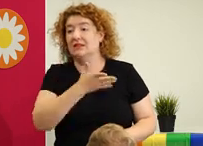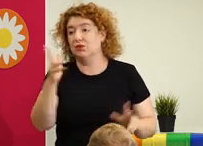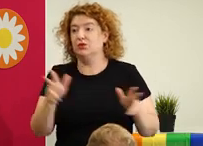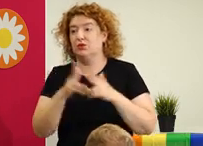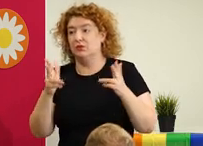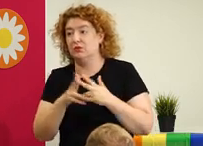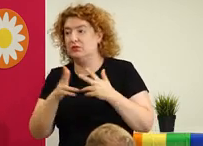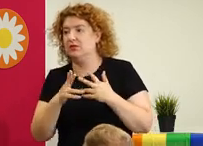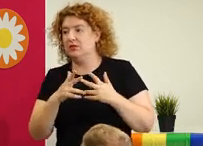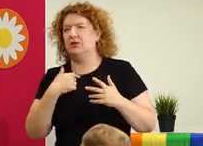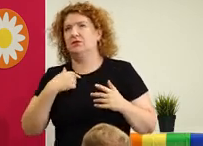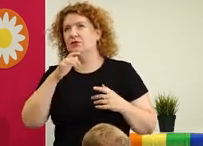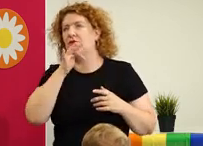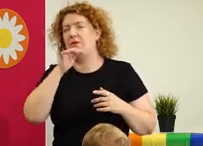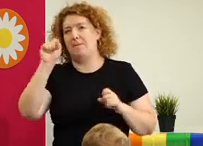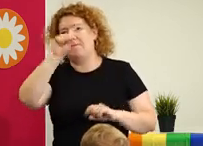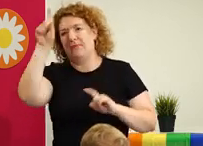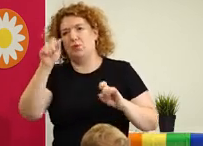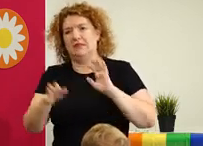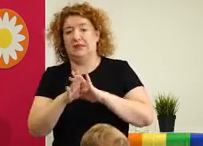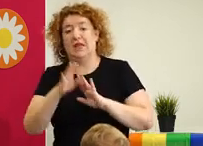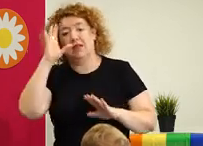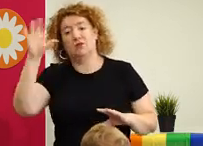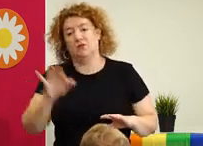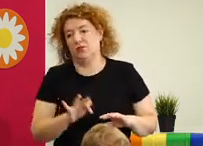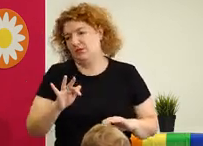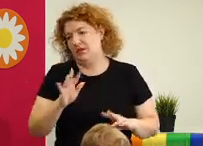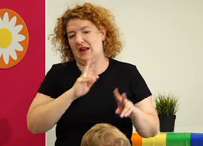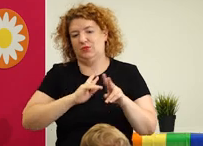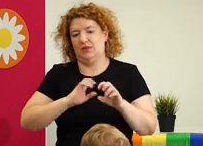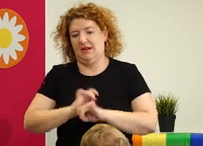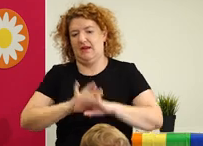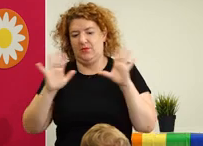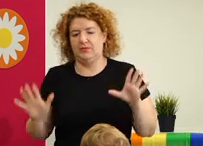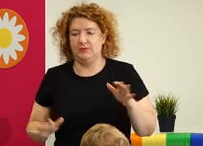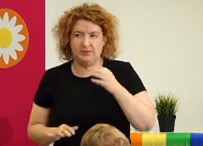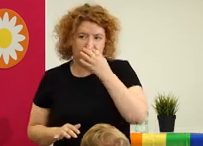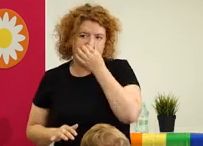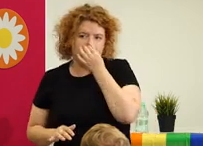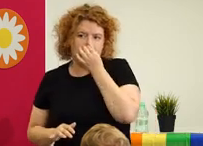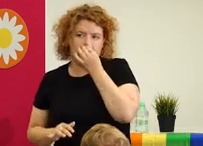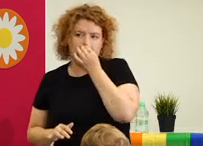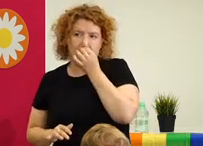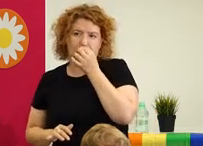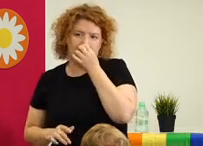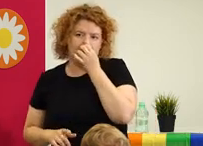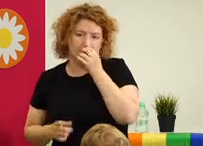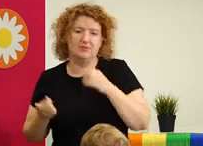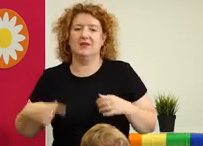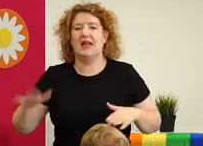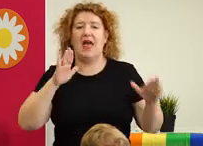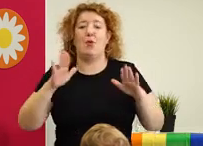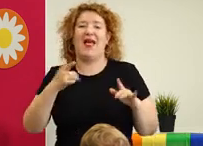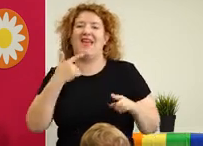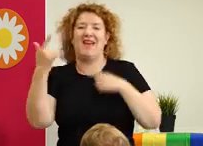gente que se haga esta pregunta, que yo creo que después de escucharos sobre todo es súper obvia la respuesta. En una época de cuñadismos como la